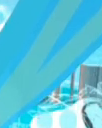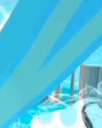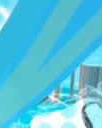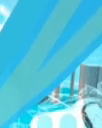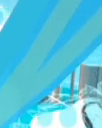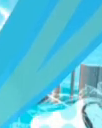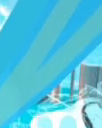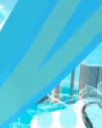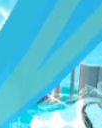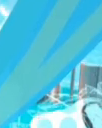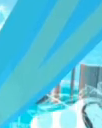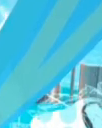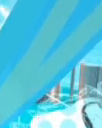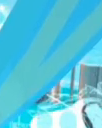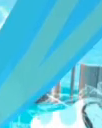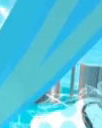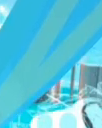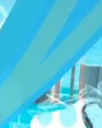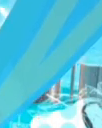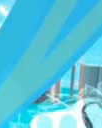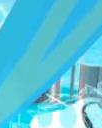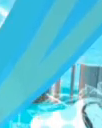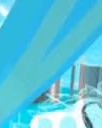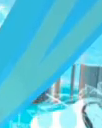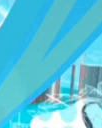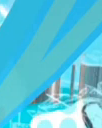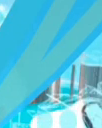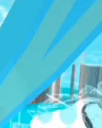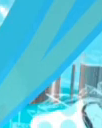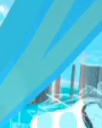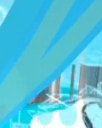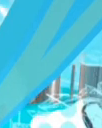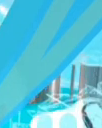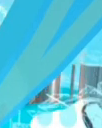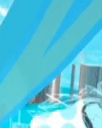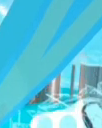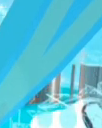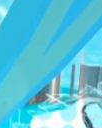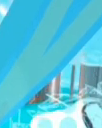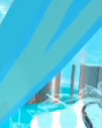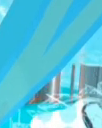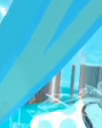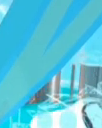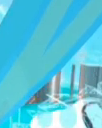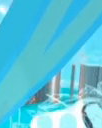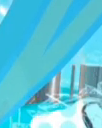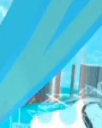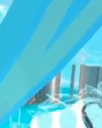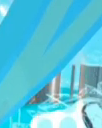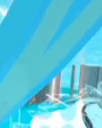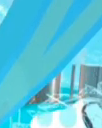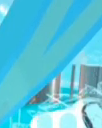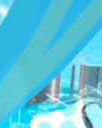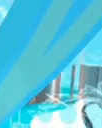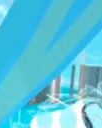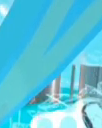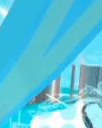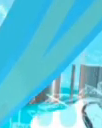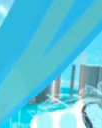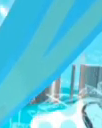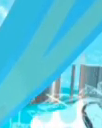da a entender que efectivamente podría ser. Aquí solamente estamos en una serie de hipótesis. Hay momentos en